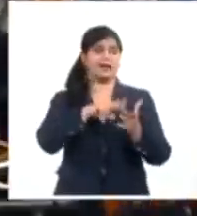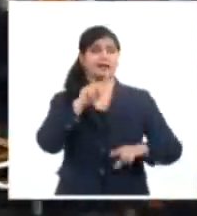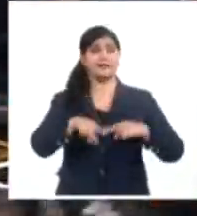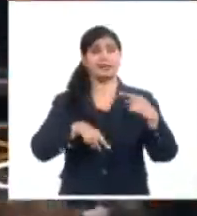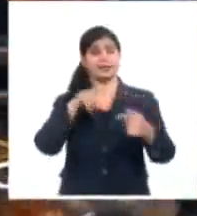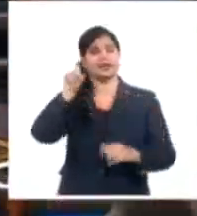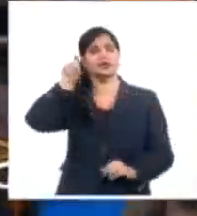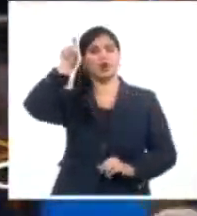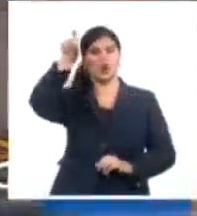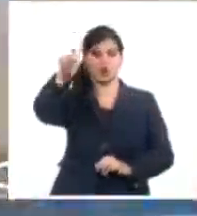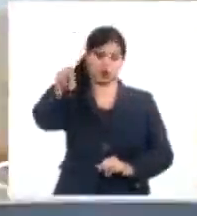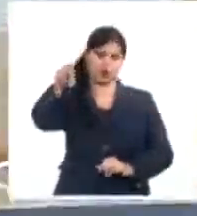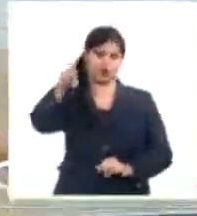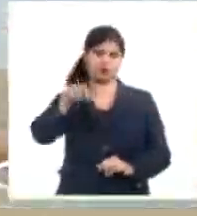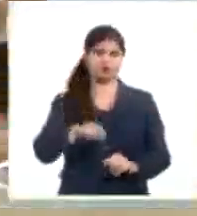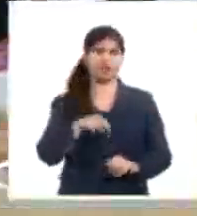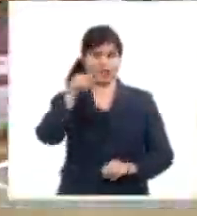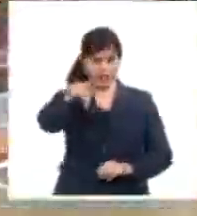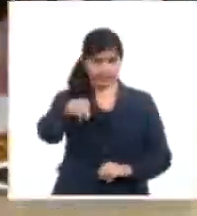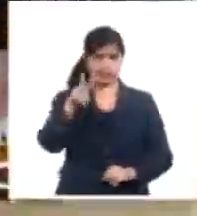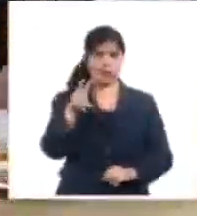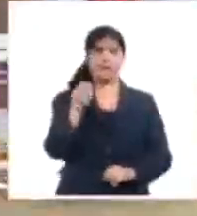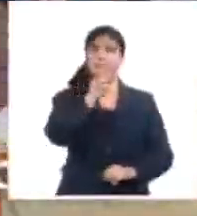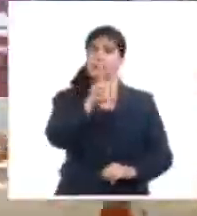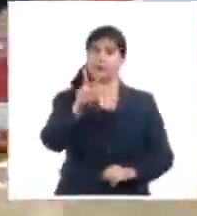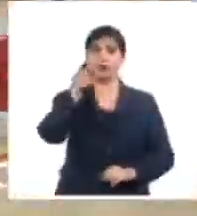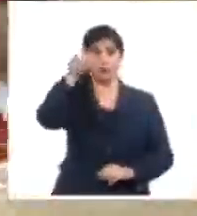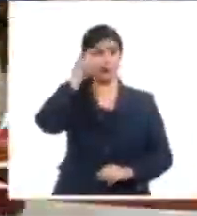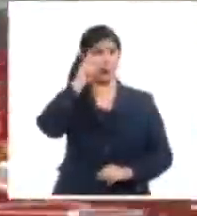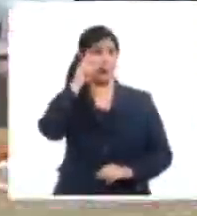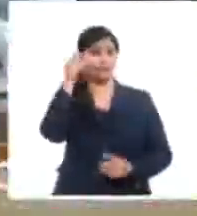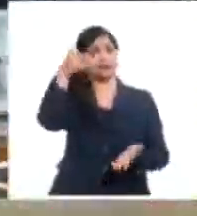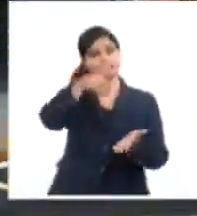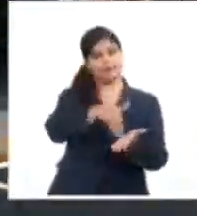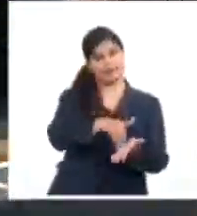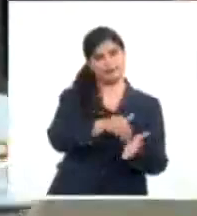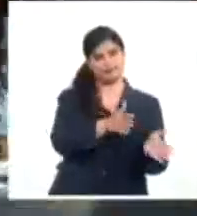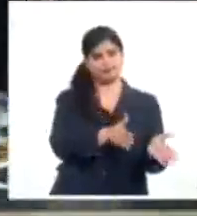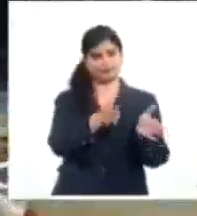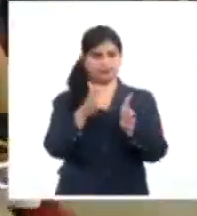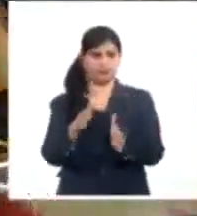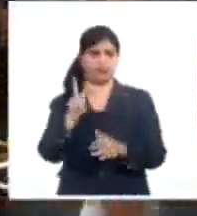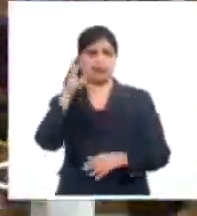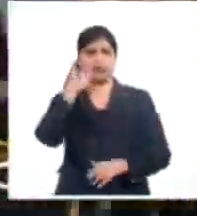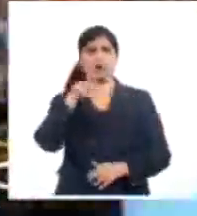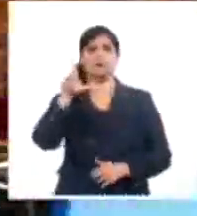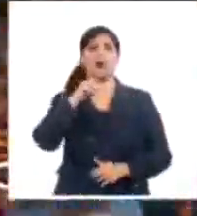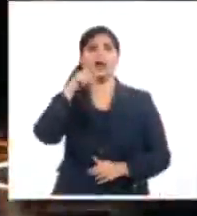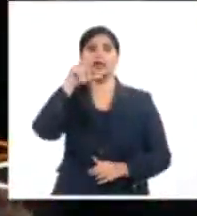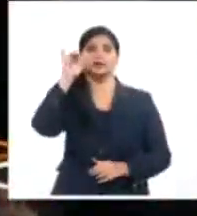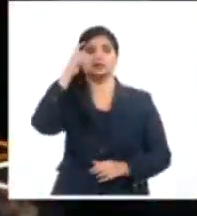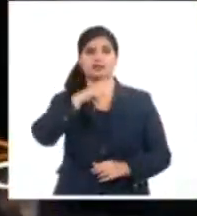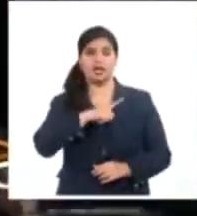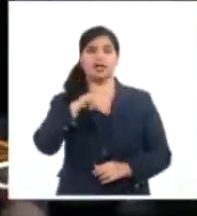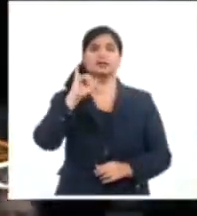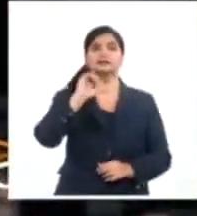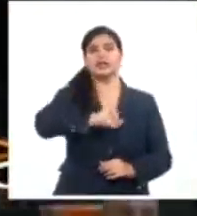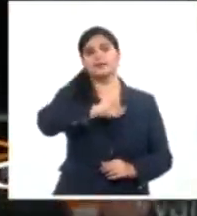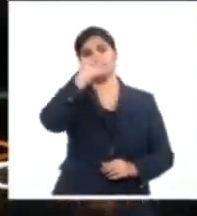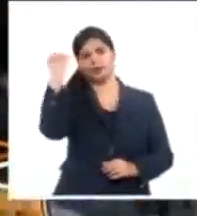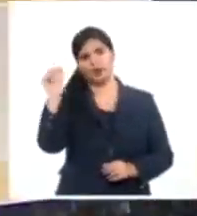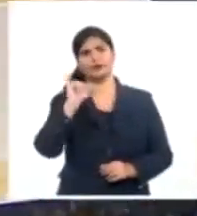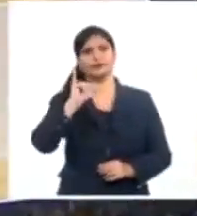liguero de Rivero y compañía en este 2022 en la liga el Valencia marcha de la novena posición con seis victorias e igual número derrotas